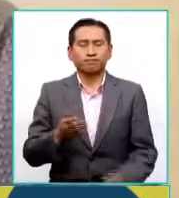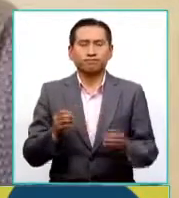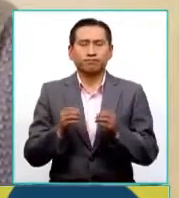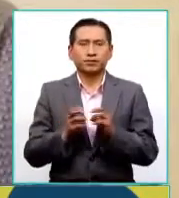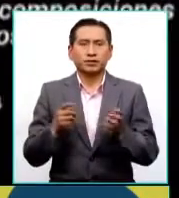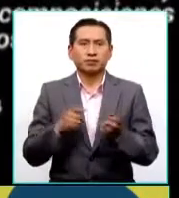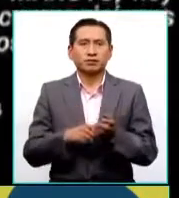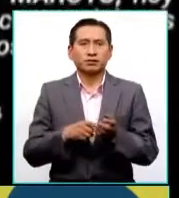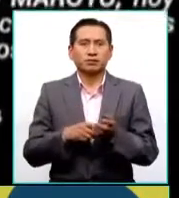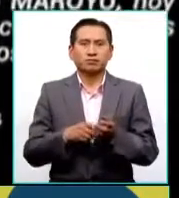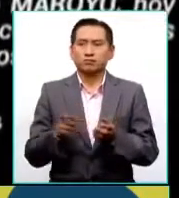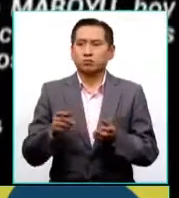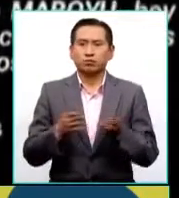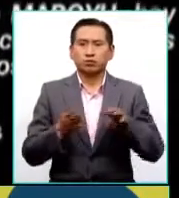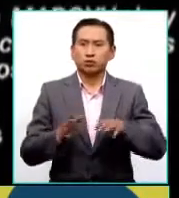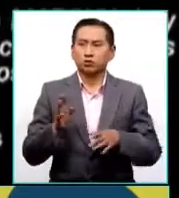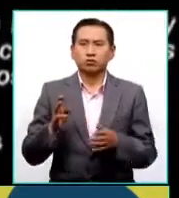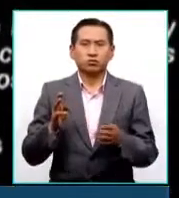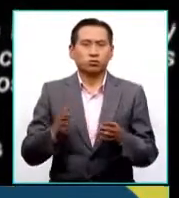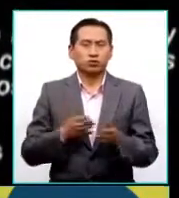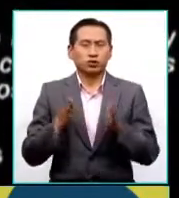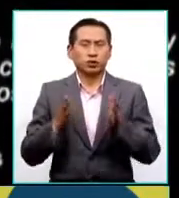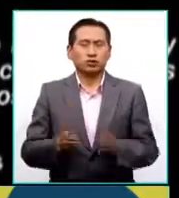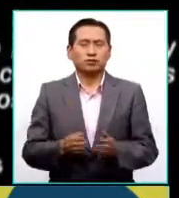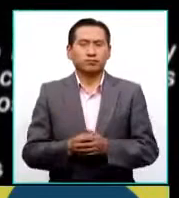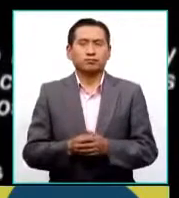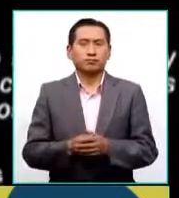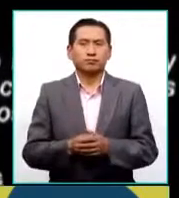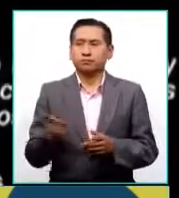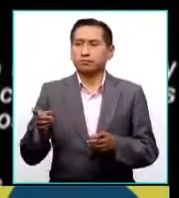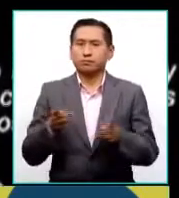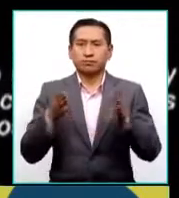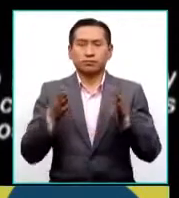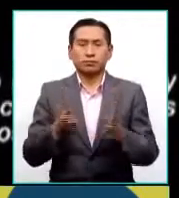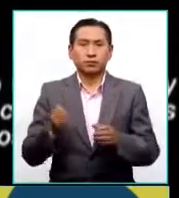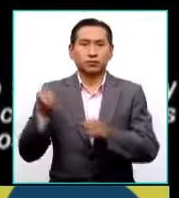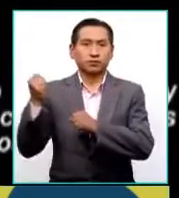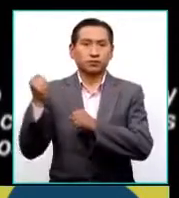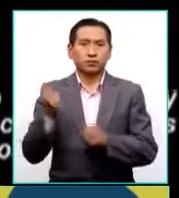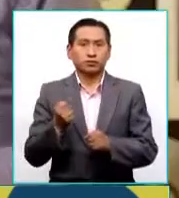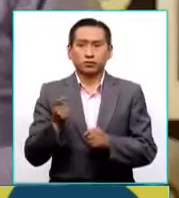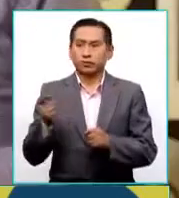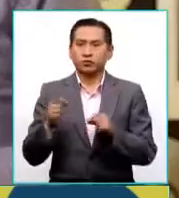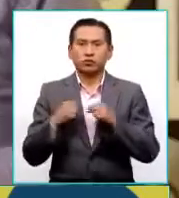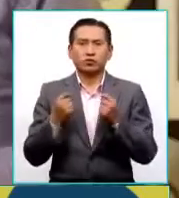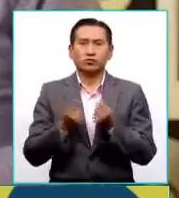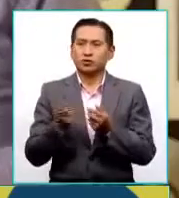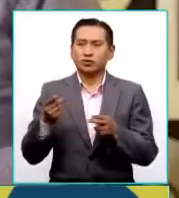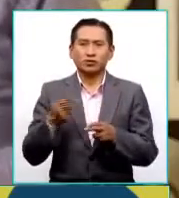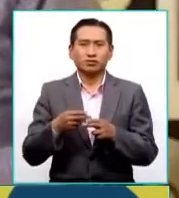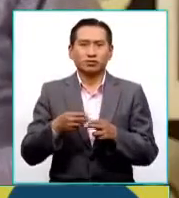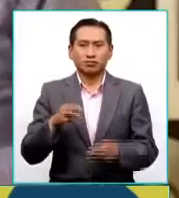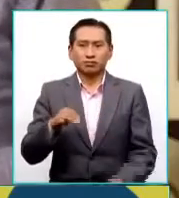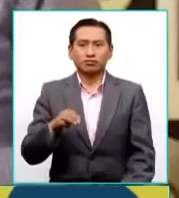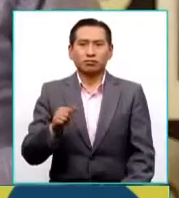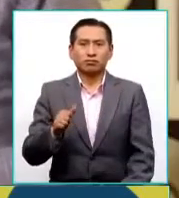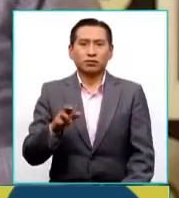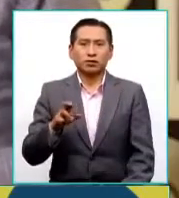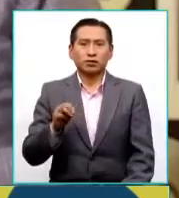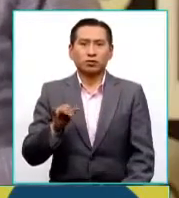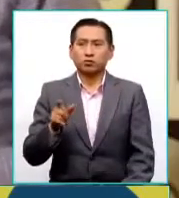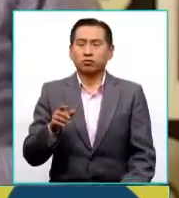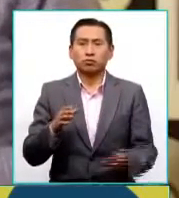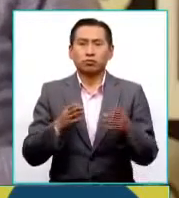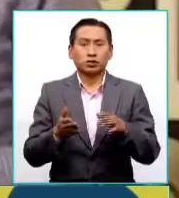justamente por la partida del músico. Rodolfo fue director y fundador del reconocido grupo Maroyu y falleció en las últimas